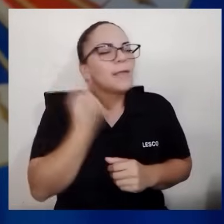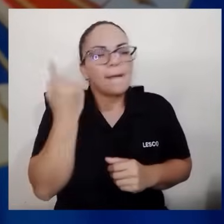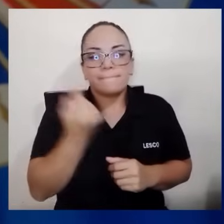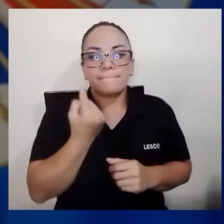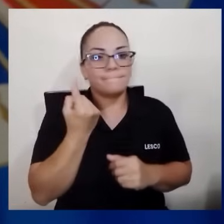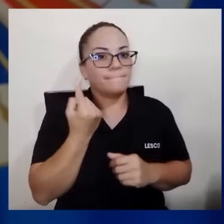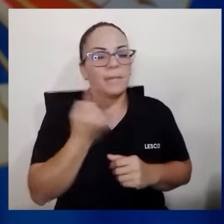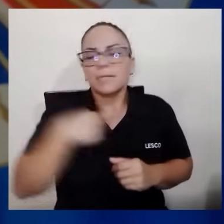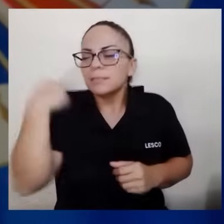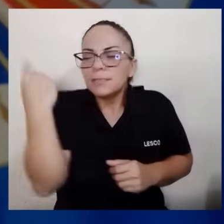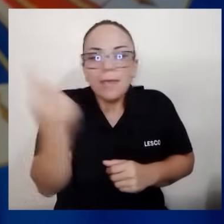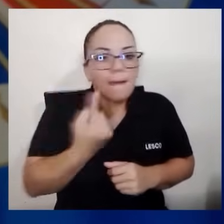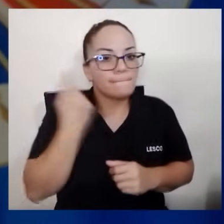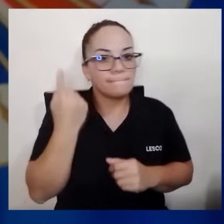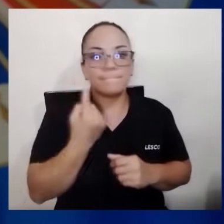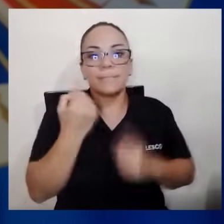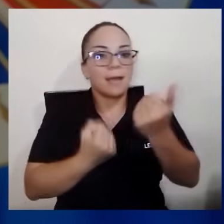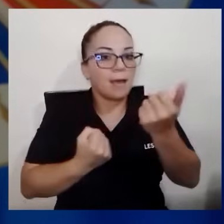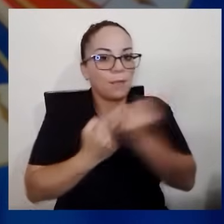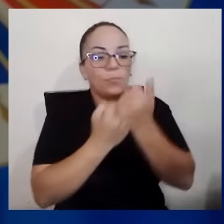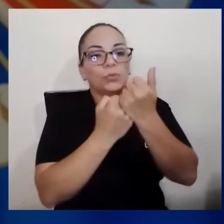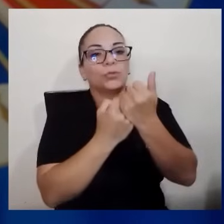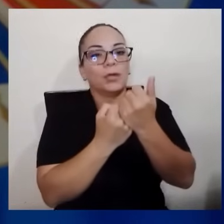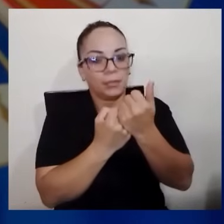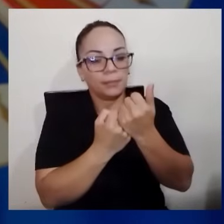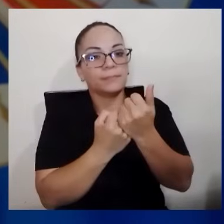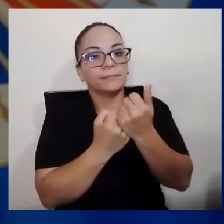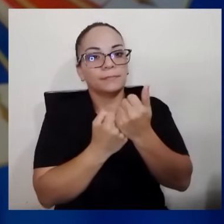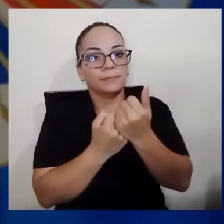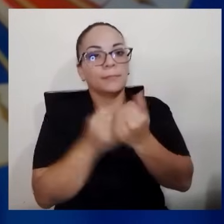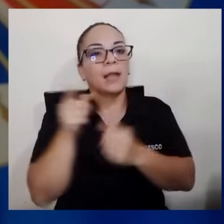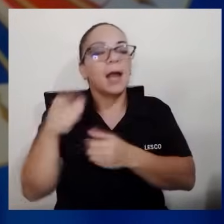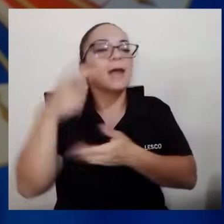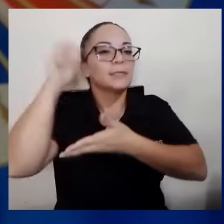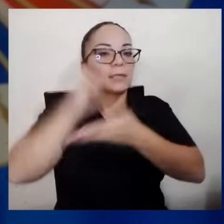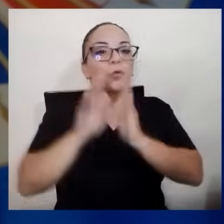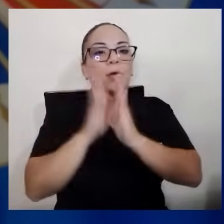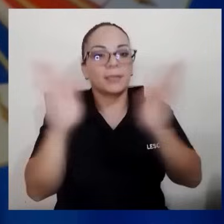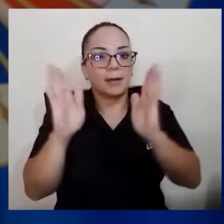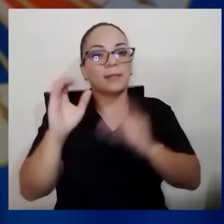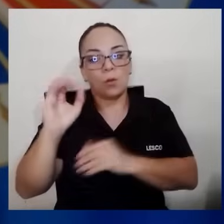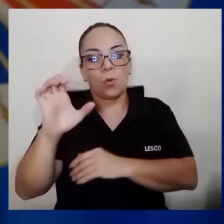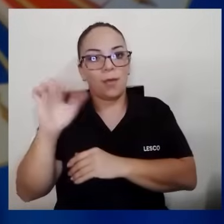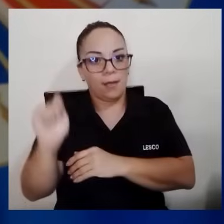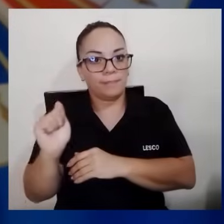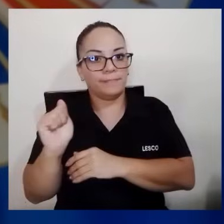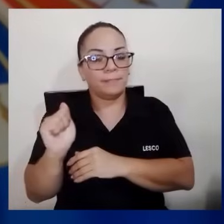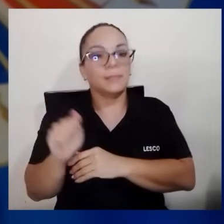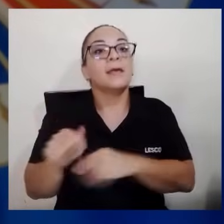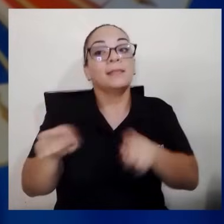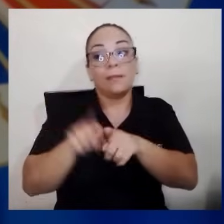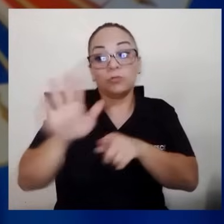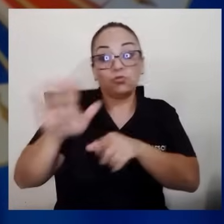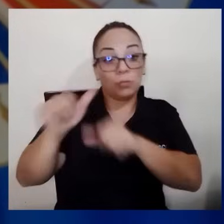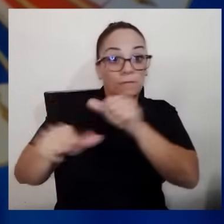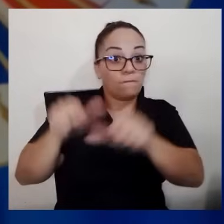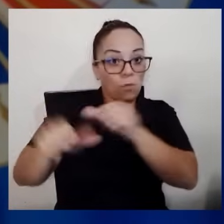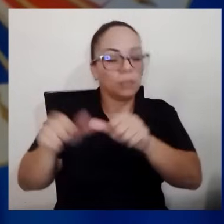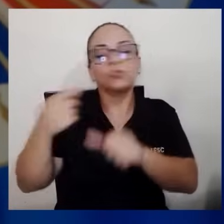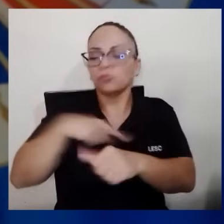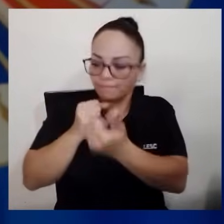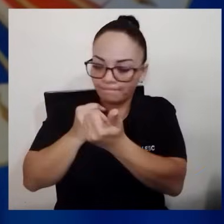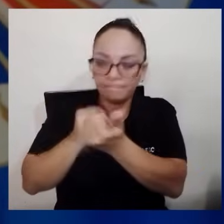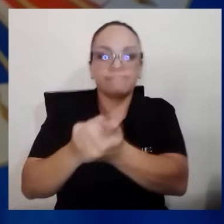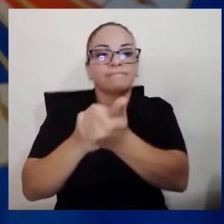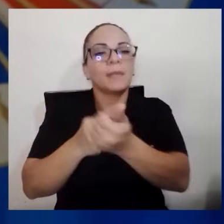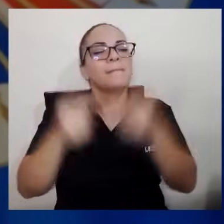siempre va a apoyar al secretario general en sus esfuerzos para garantizar la solidez de